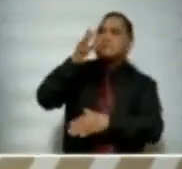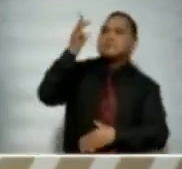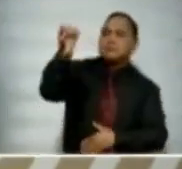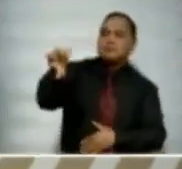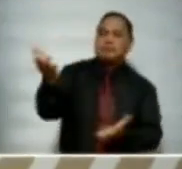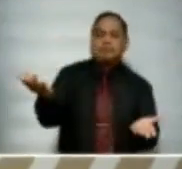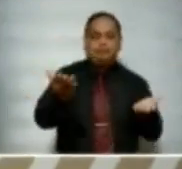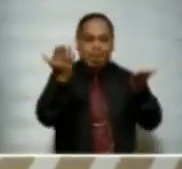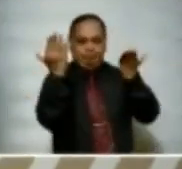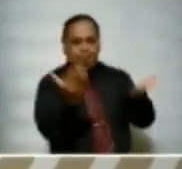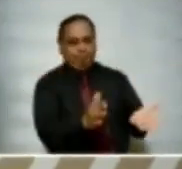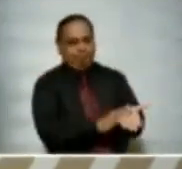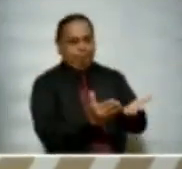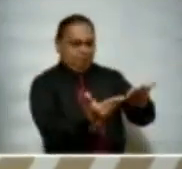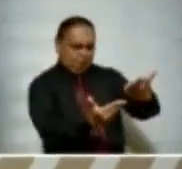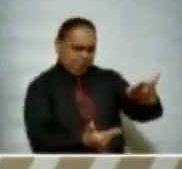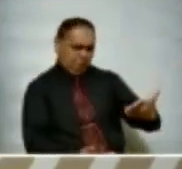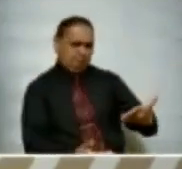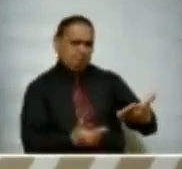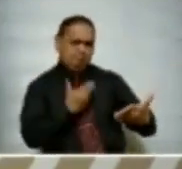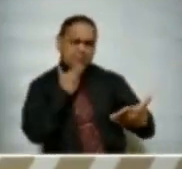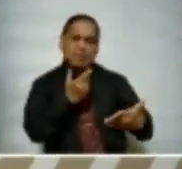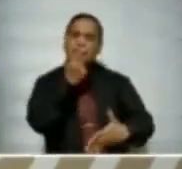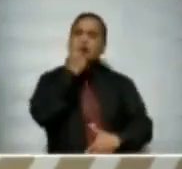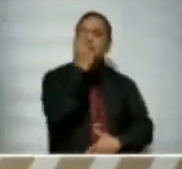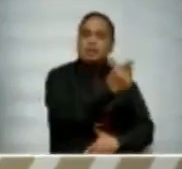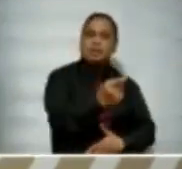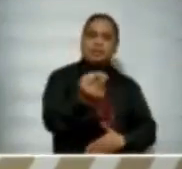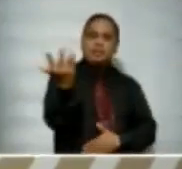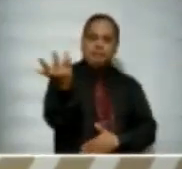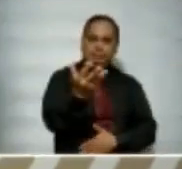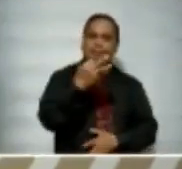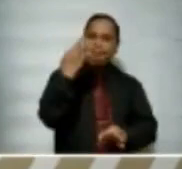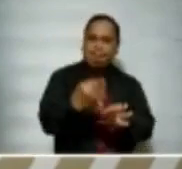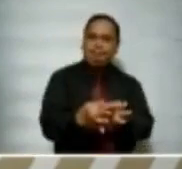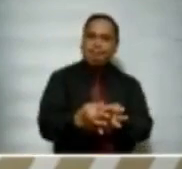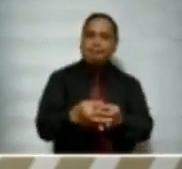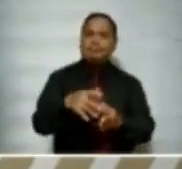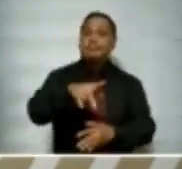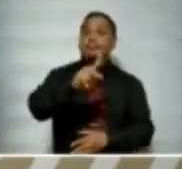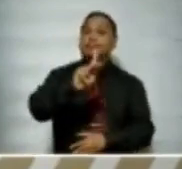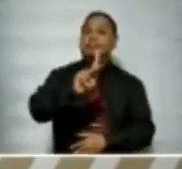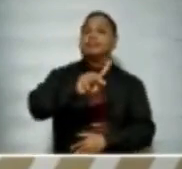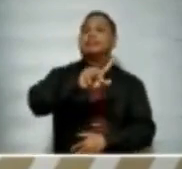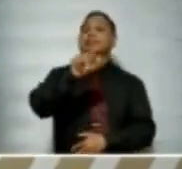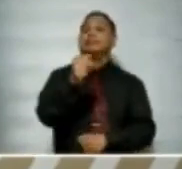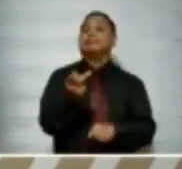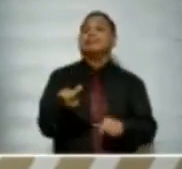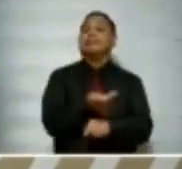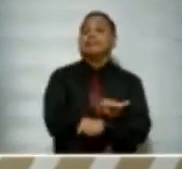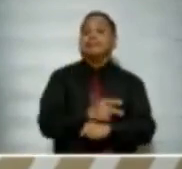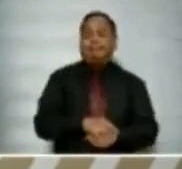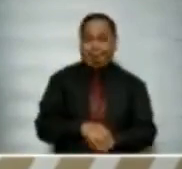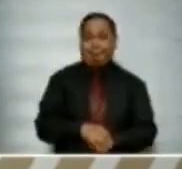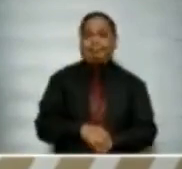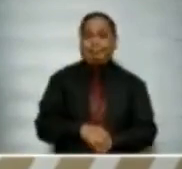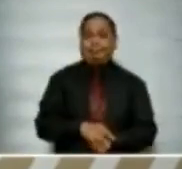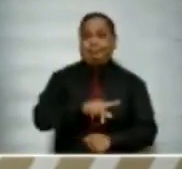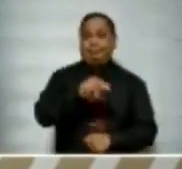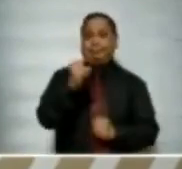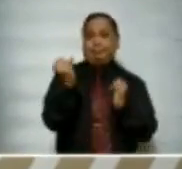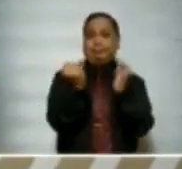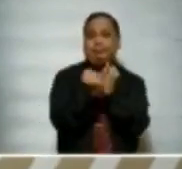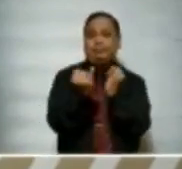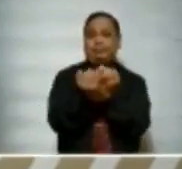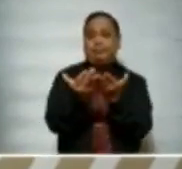que atendió realmente esa denuncia. Y bueno, pues también están en